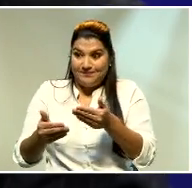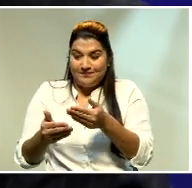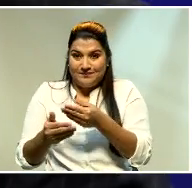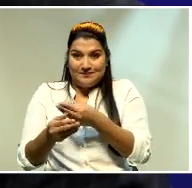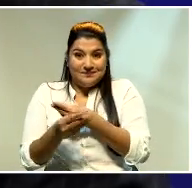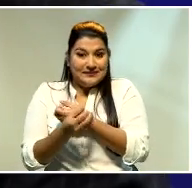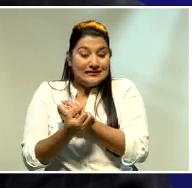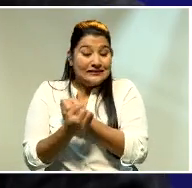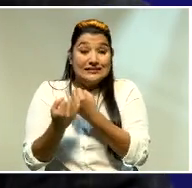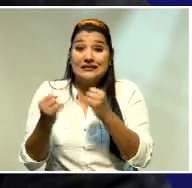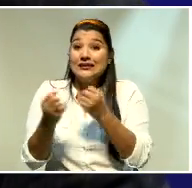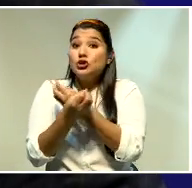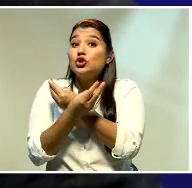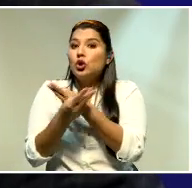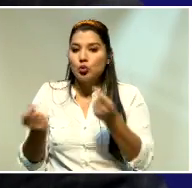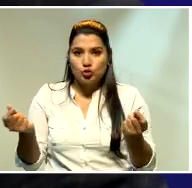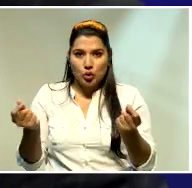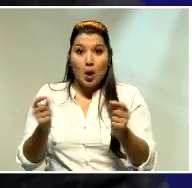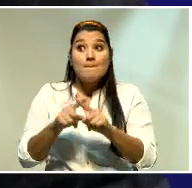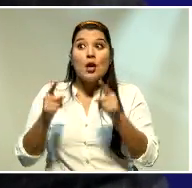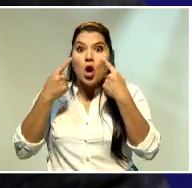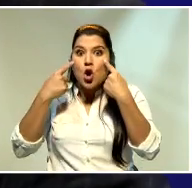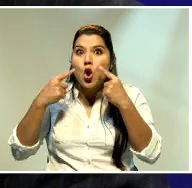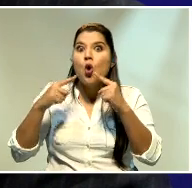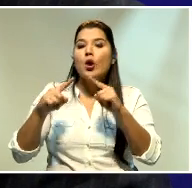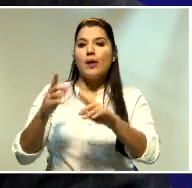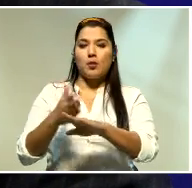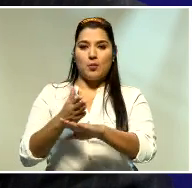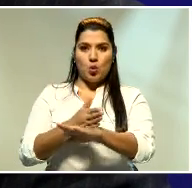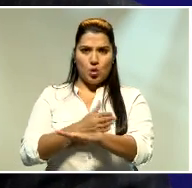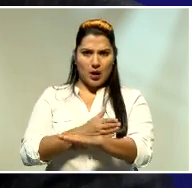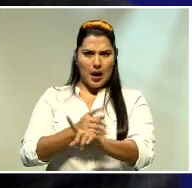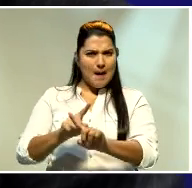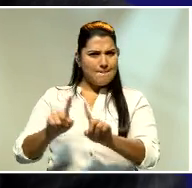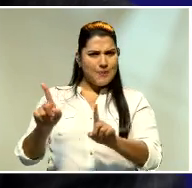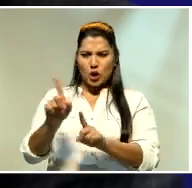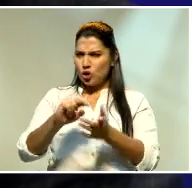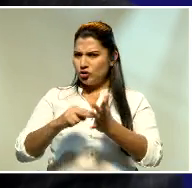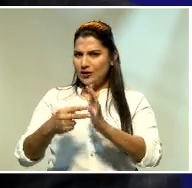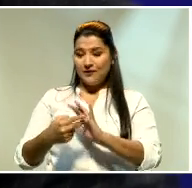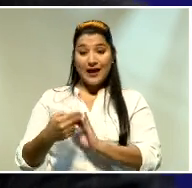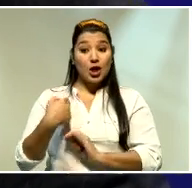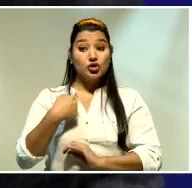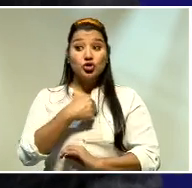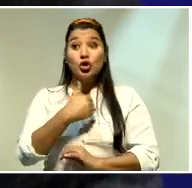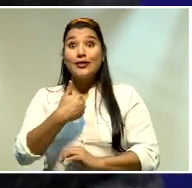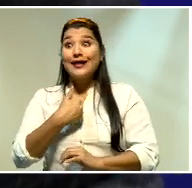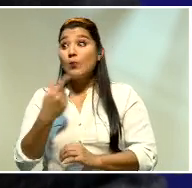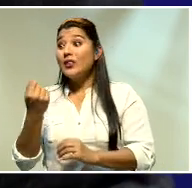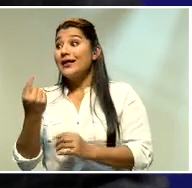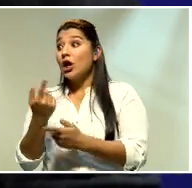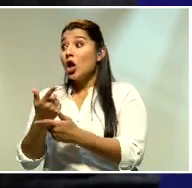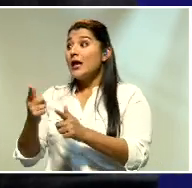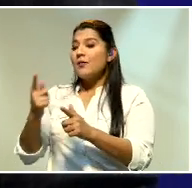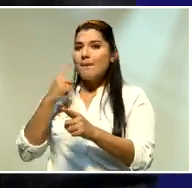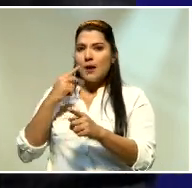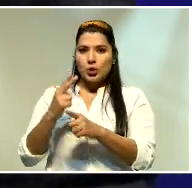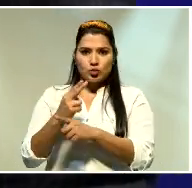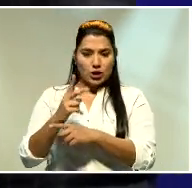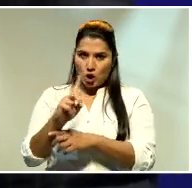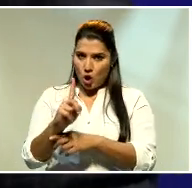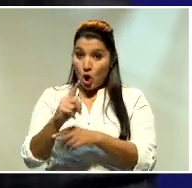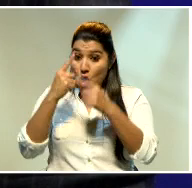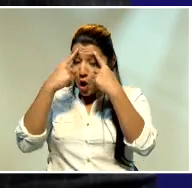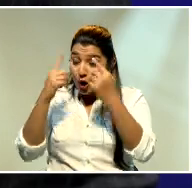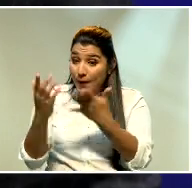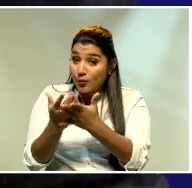se implementó la reforma. Ahí se recuperó confianza, pero no significaba que tuviéramos liquidez. Y la liquidez, como hablamos ahora, entró sobre todo